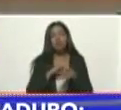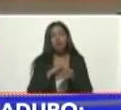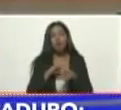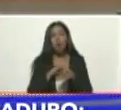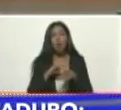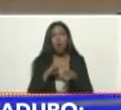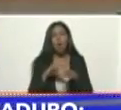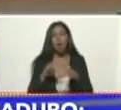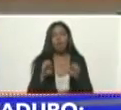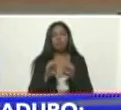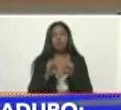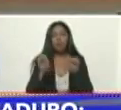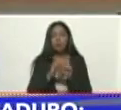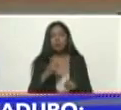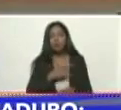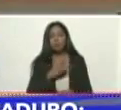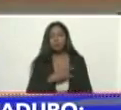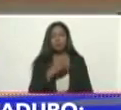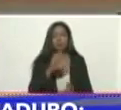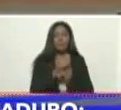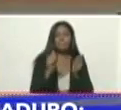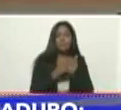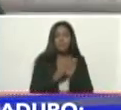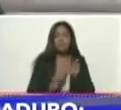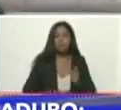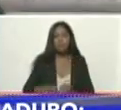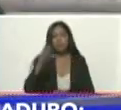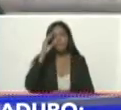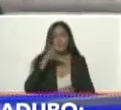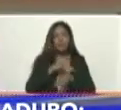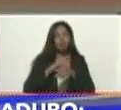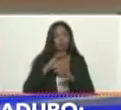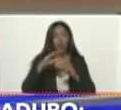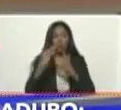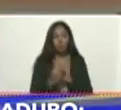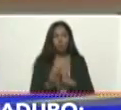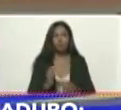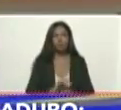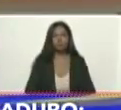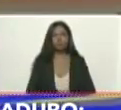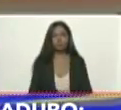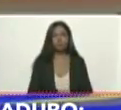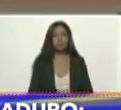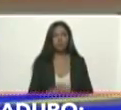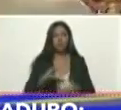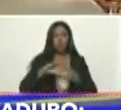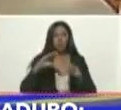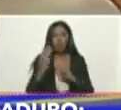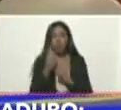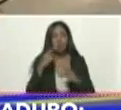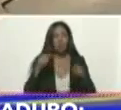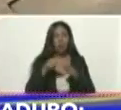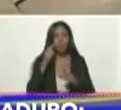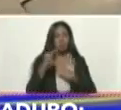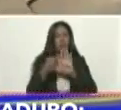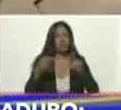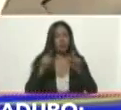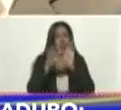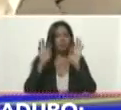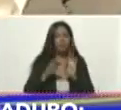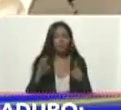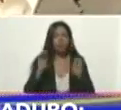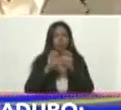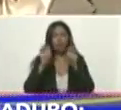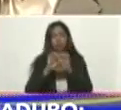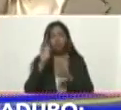vicepresidenta ejecutiva, Delcy Rodríguez, ministro de Cultura. La cultura tiene que estar así, con la